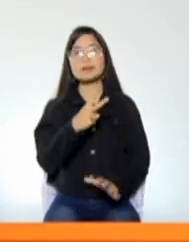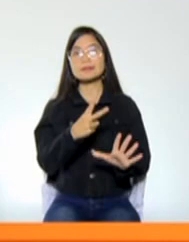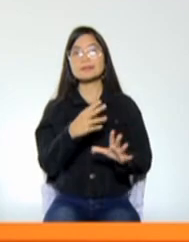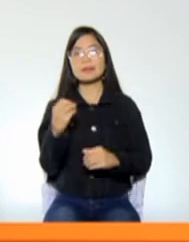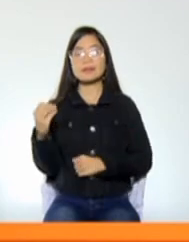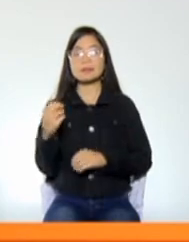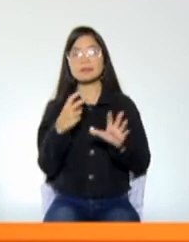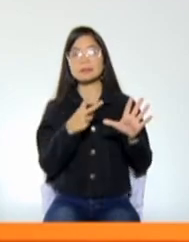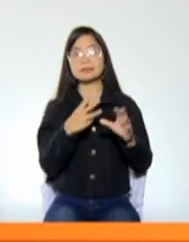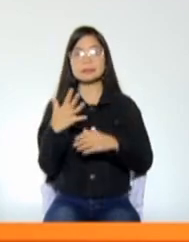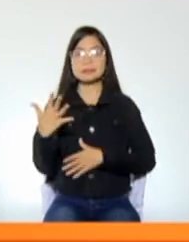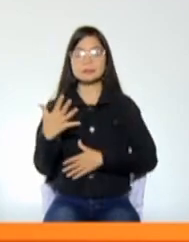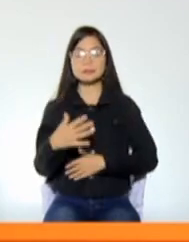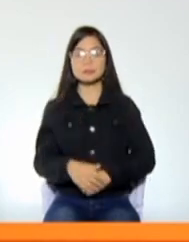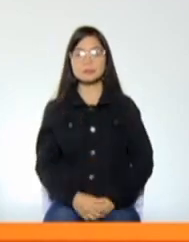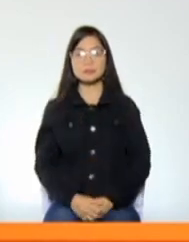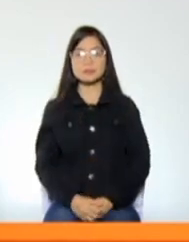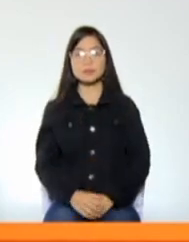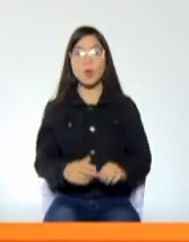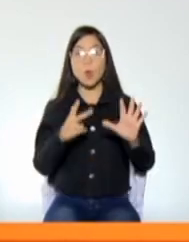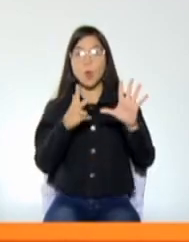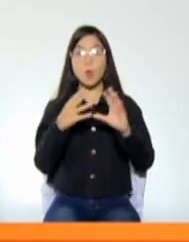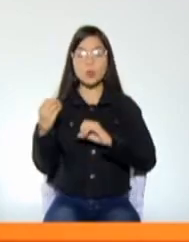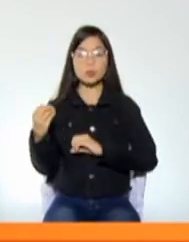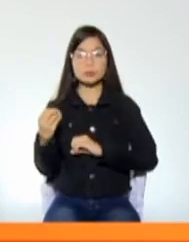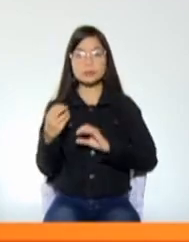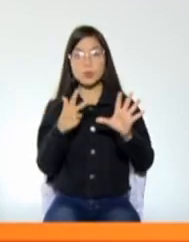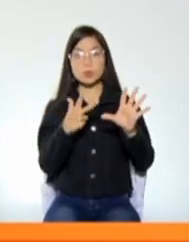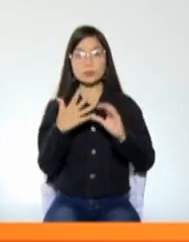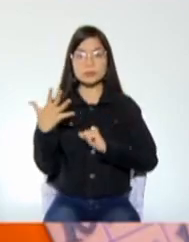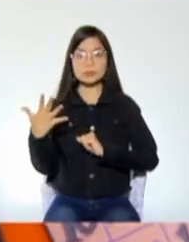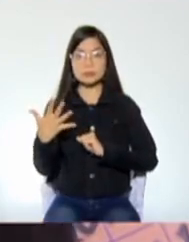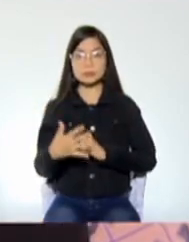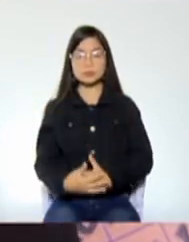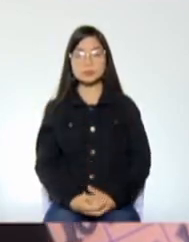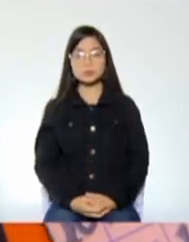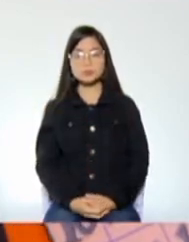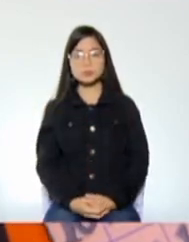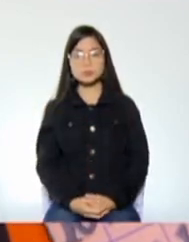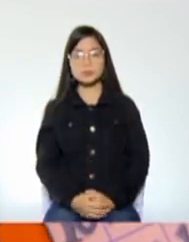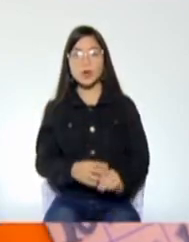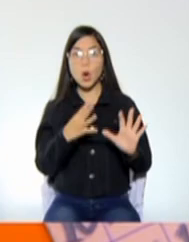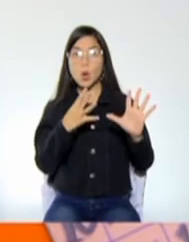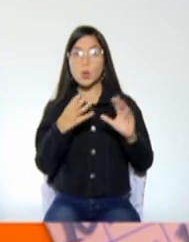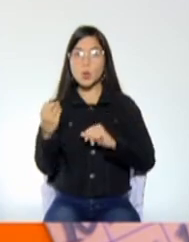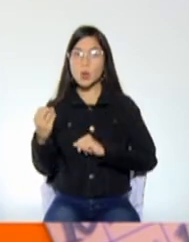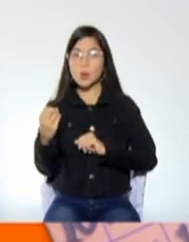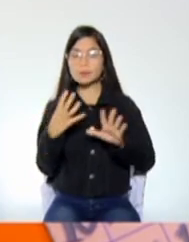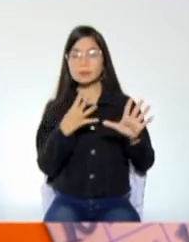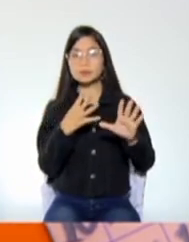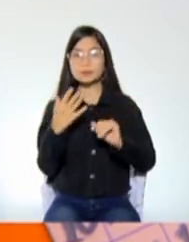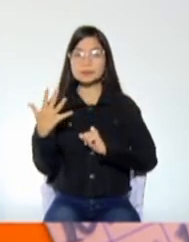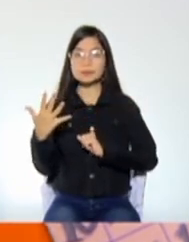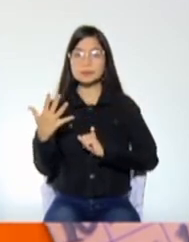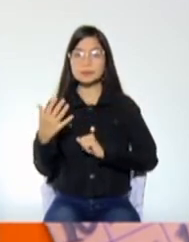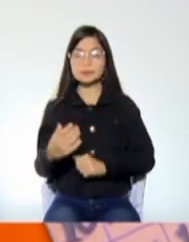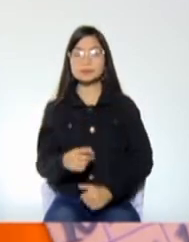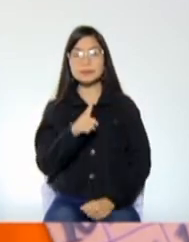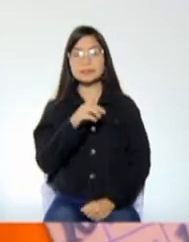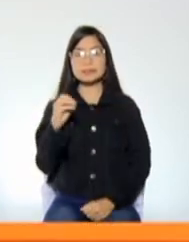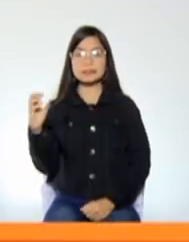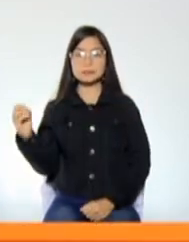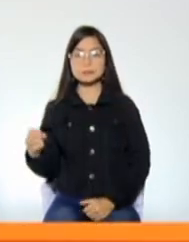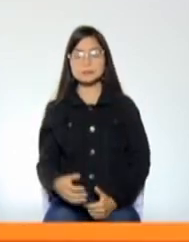65, 70, 75, 80, 85, 90, 95 y